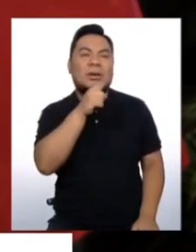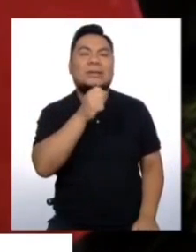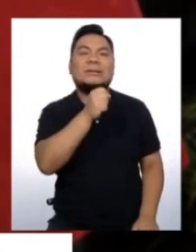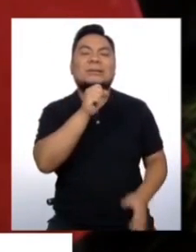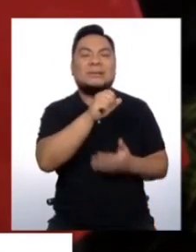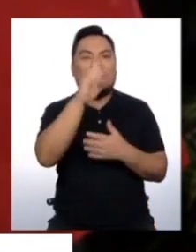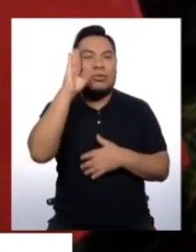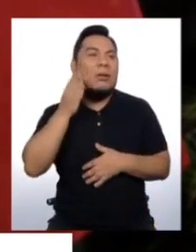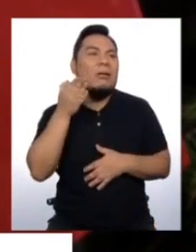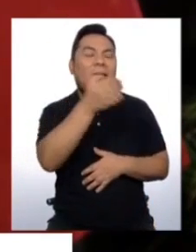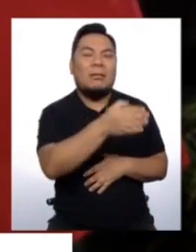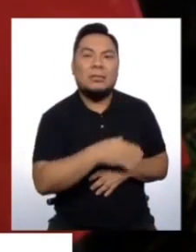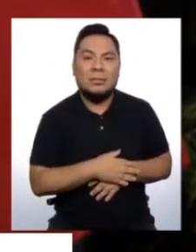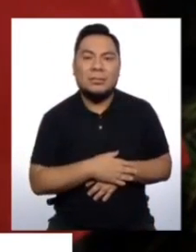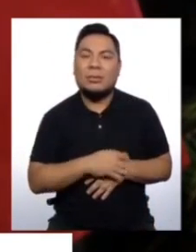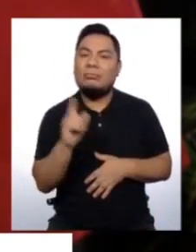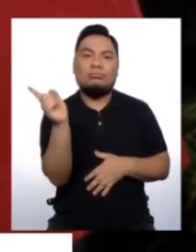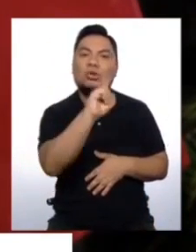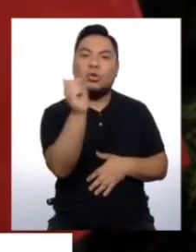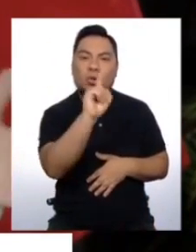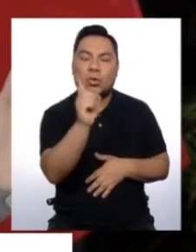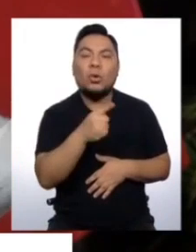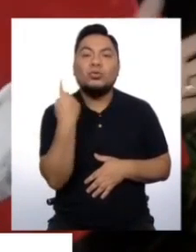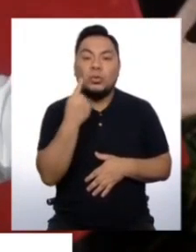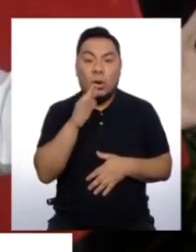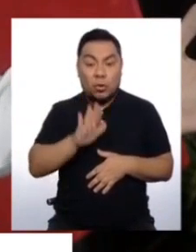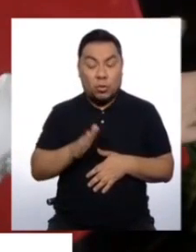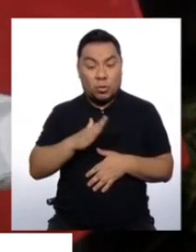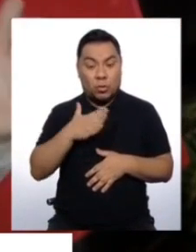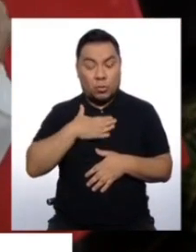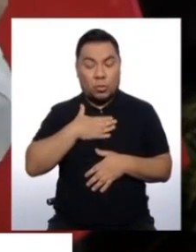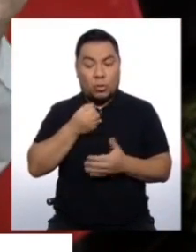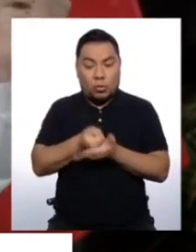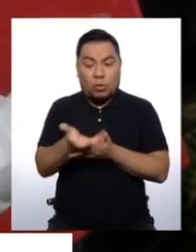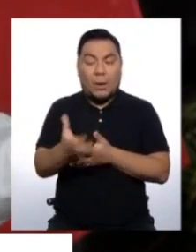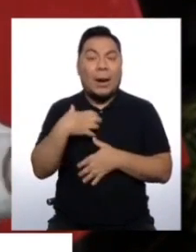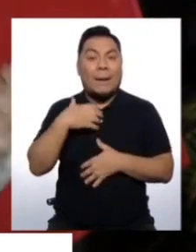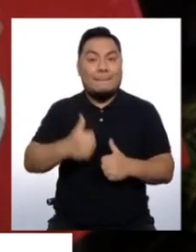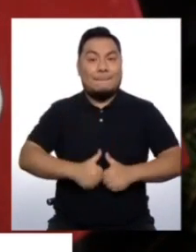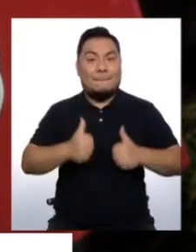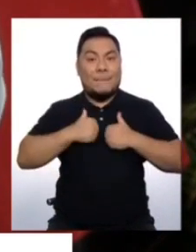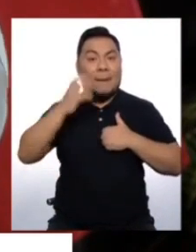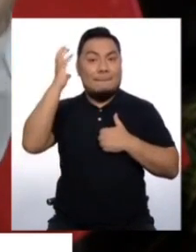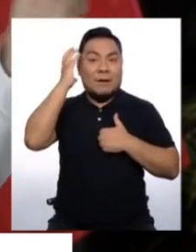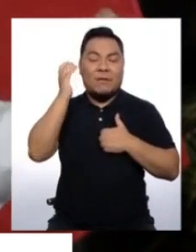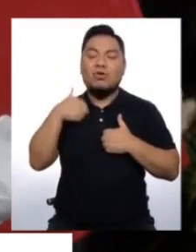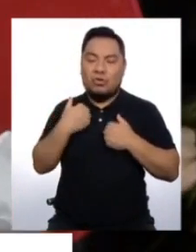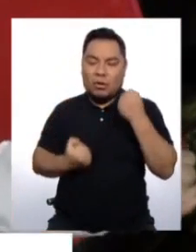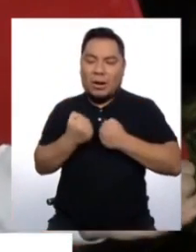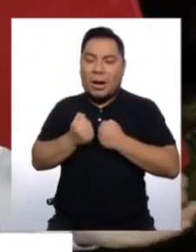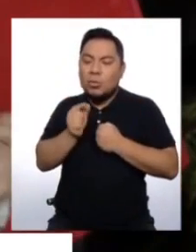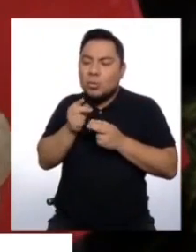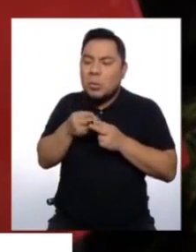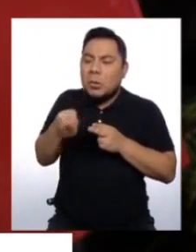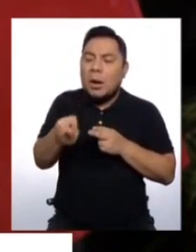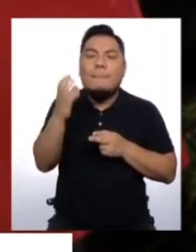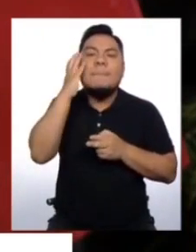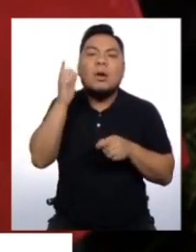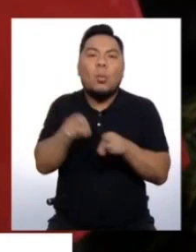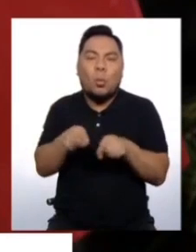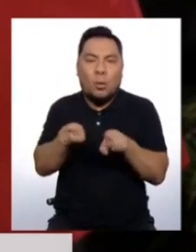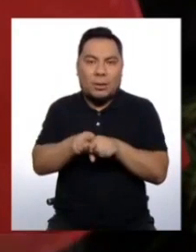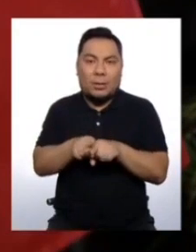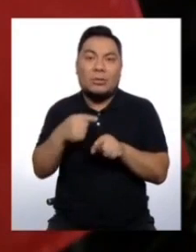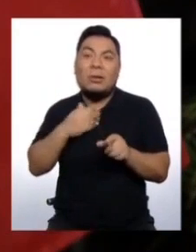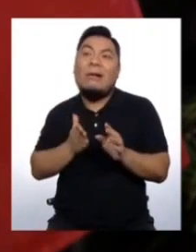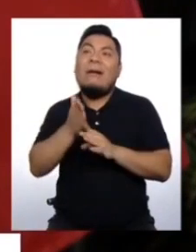iba caminando a hacer la compra de la medicina o del mercado, ahora